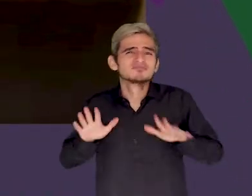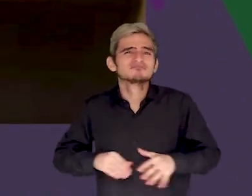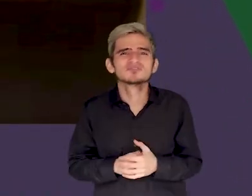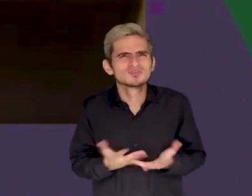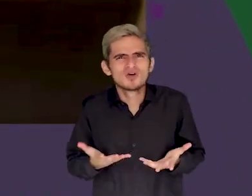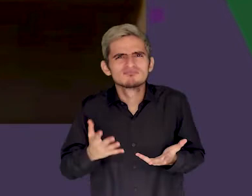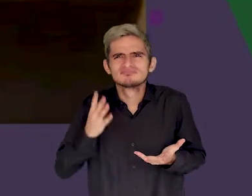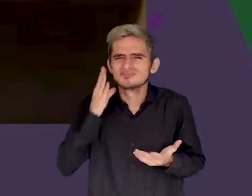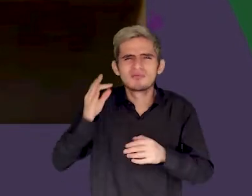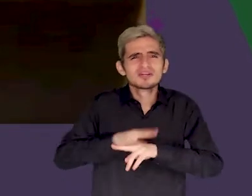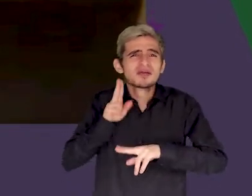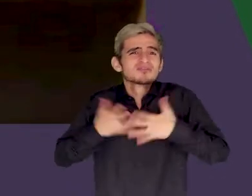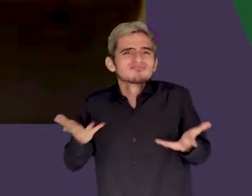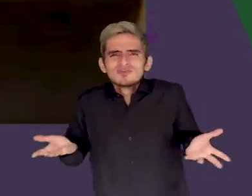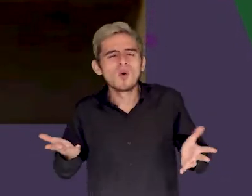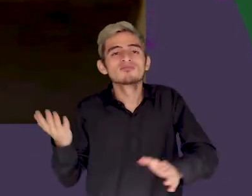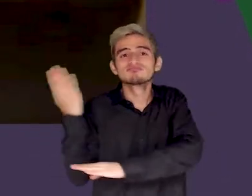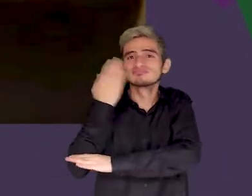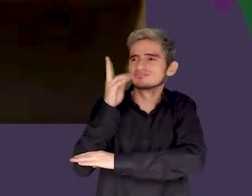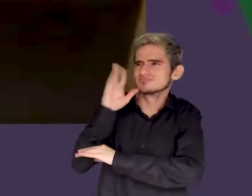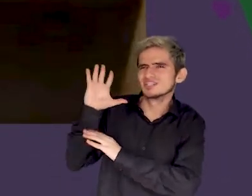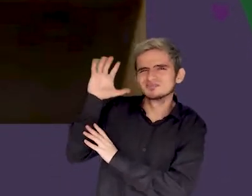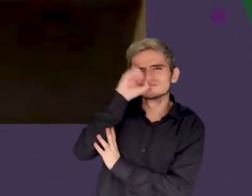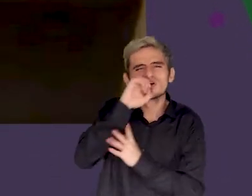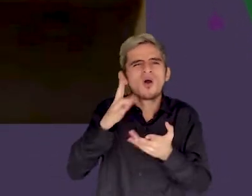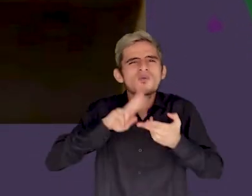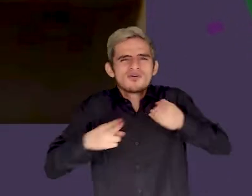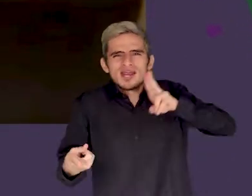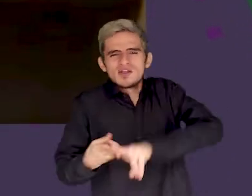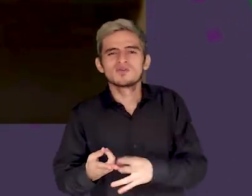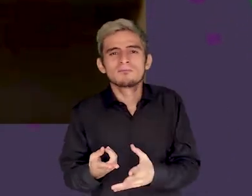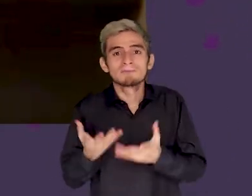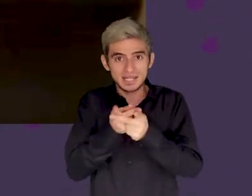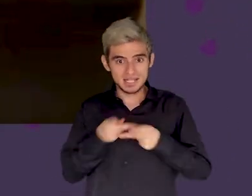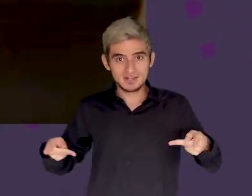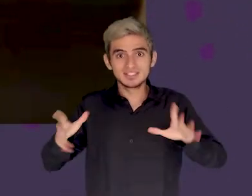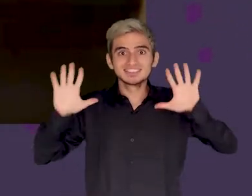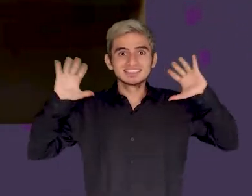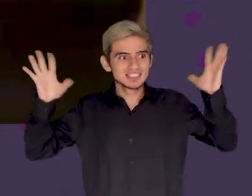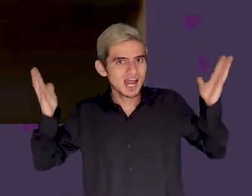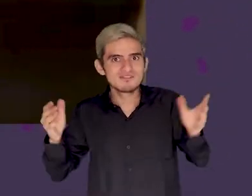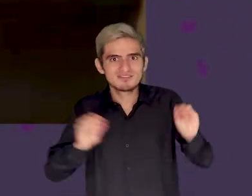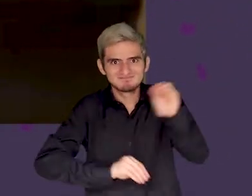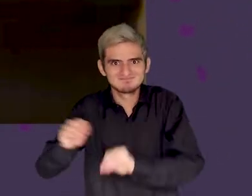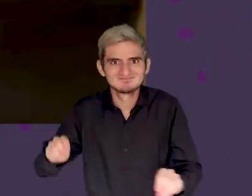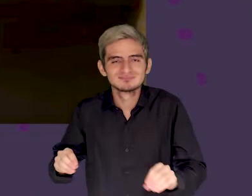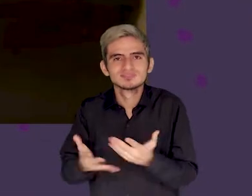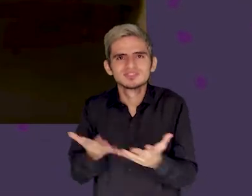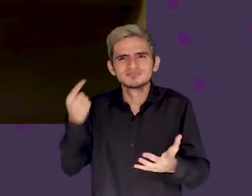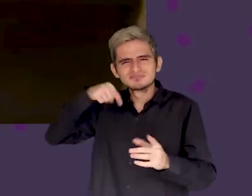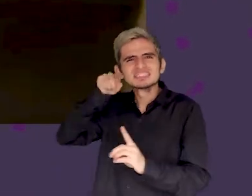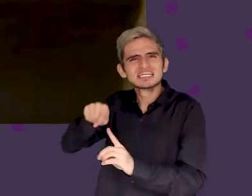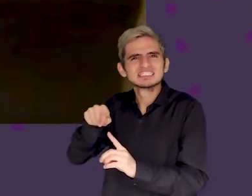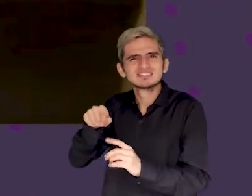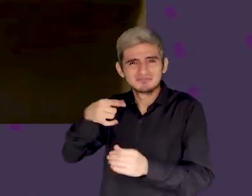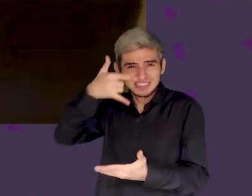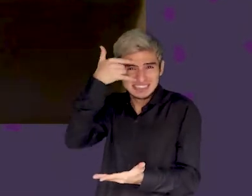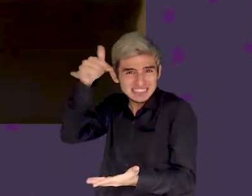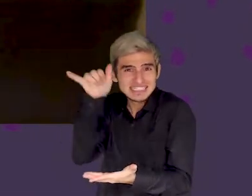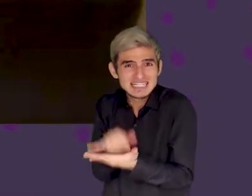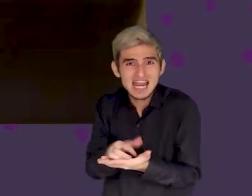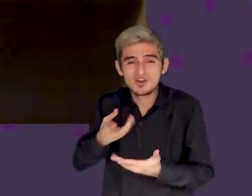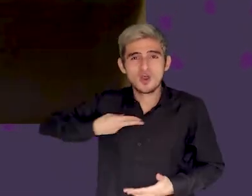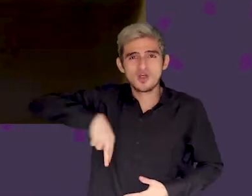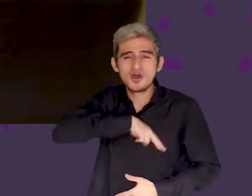conductas absolutamente patriarcales, pues el cine la refleja y a veces en los sets también se refleja. Entonces creo